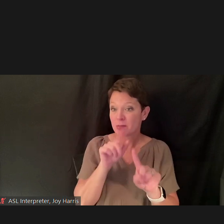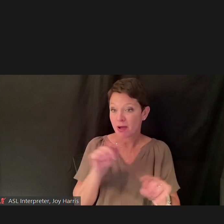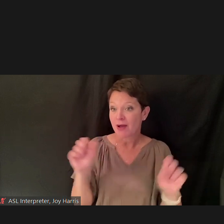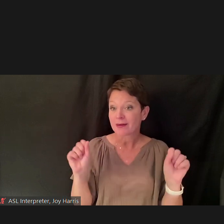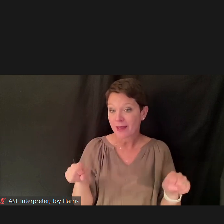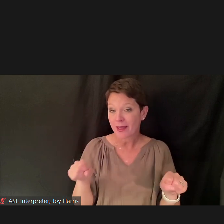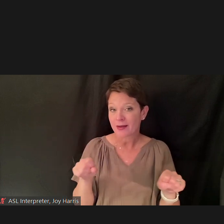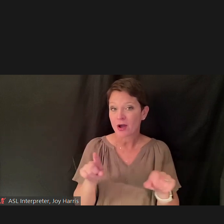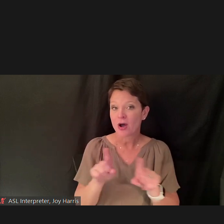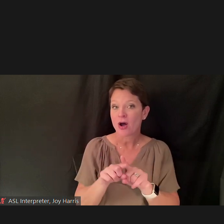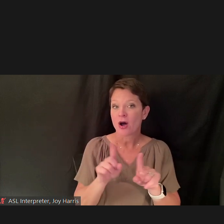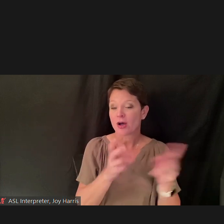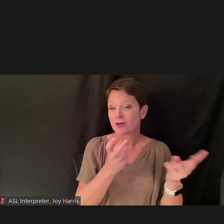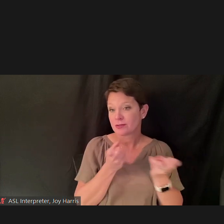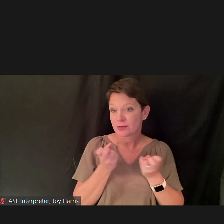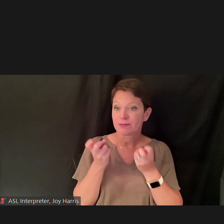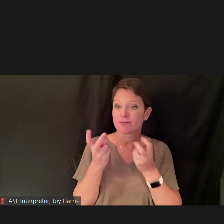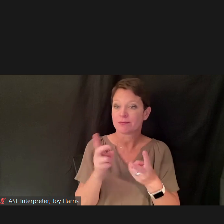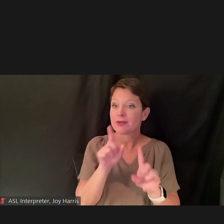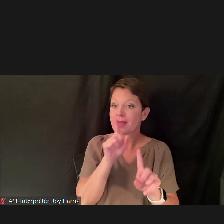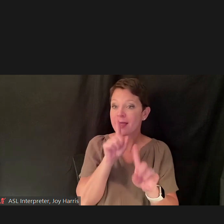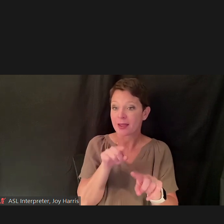Y usted puede responder.